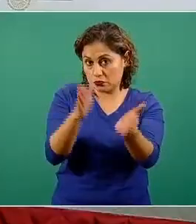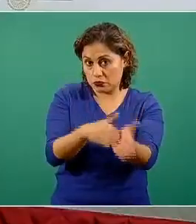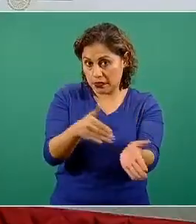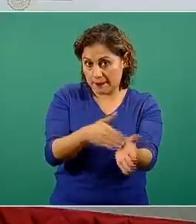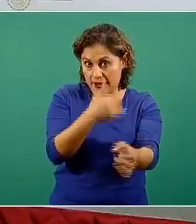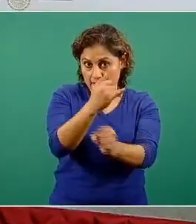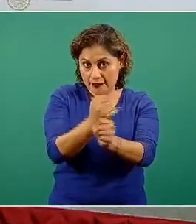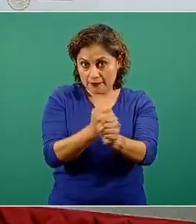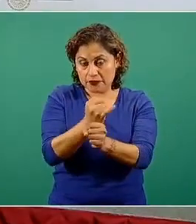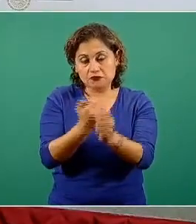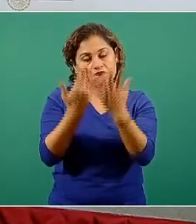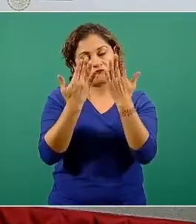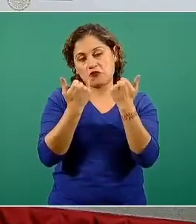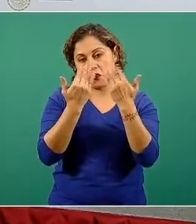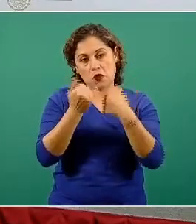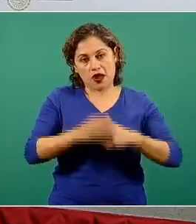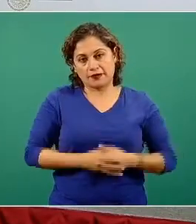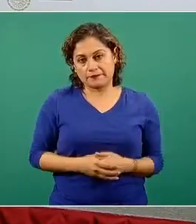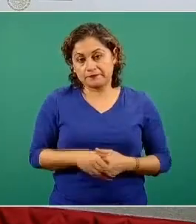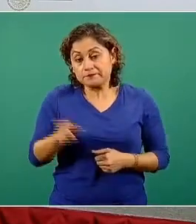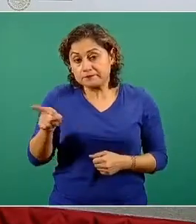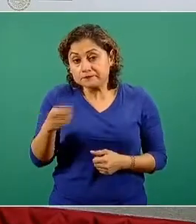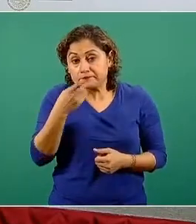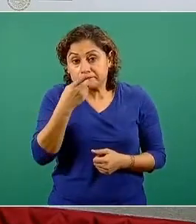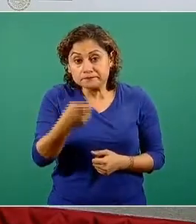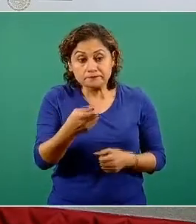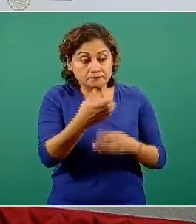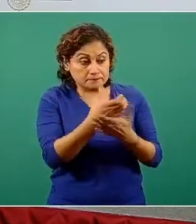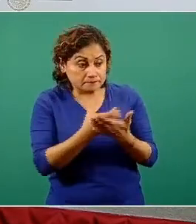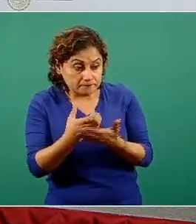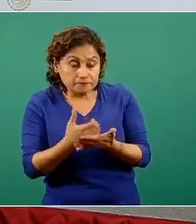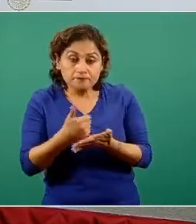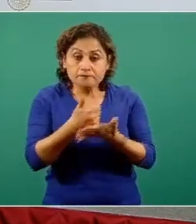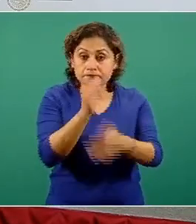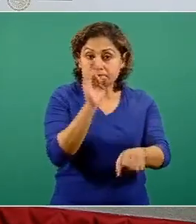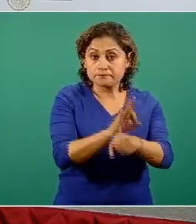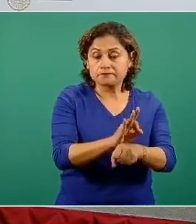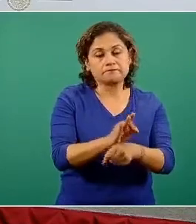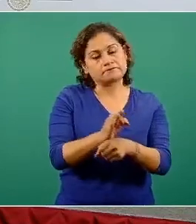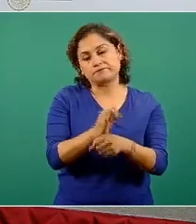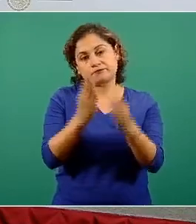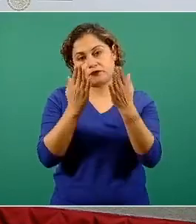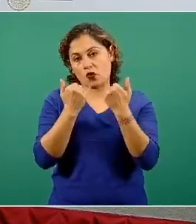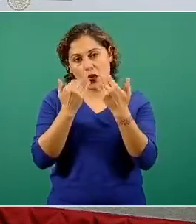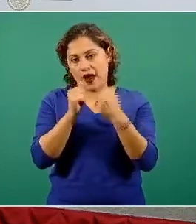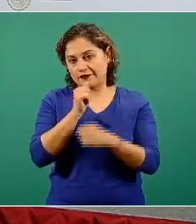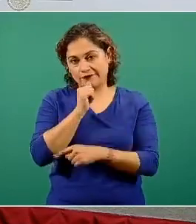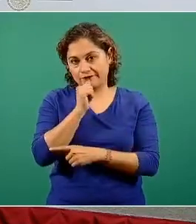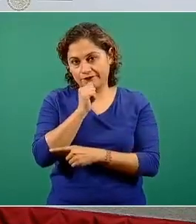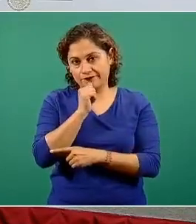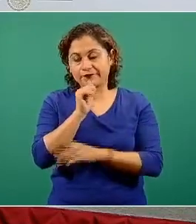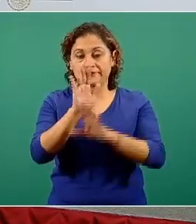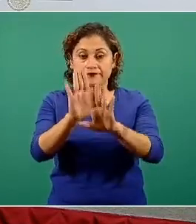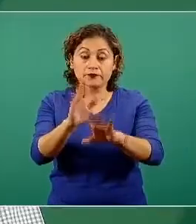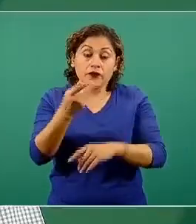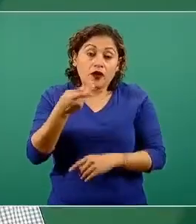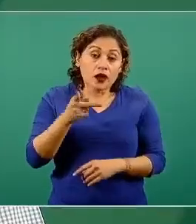de que realmente generen curación o tengan una utilidad. No así, por ejemplo, el uso